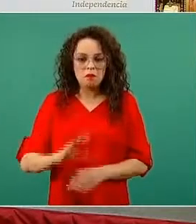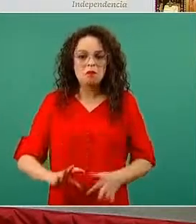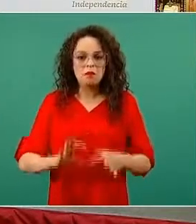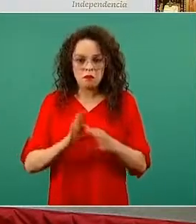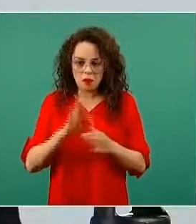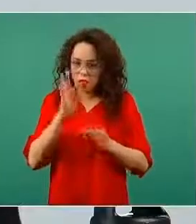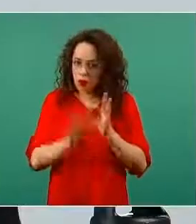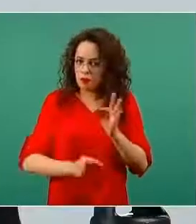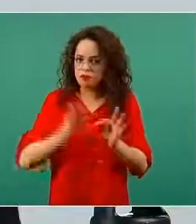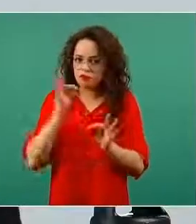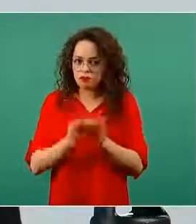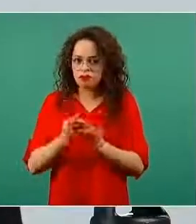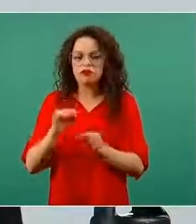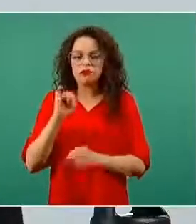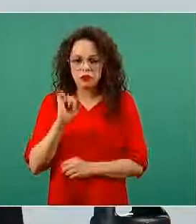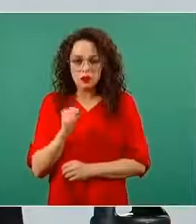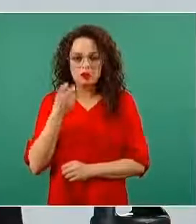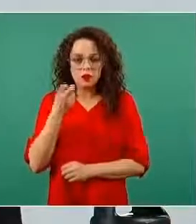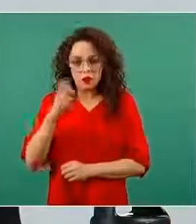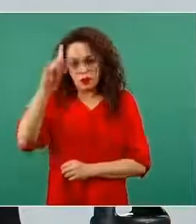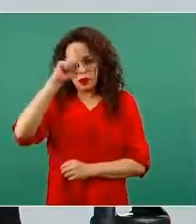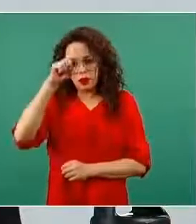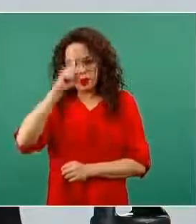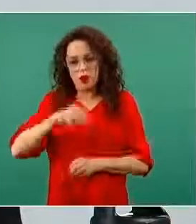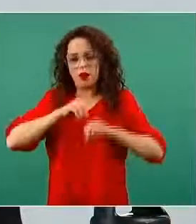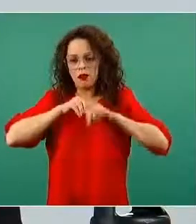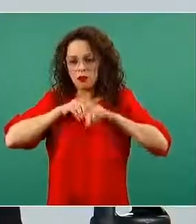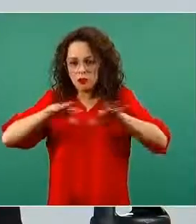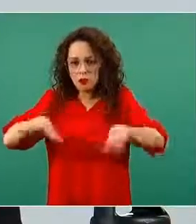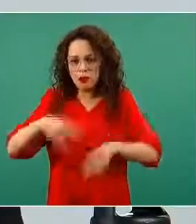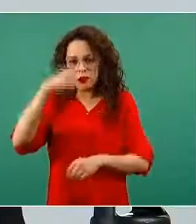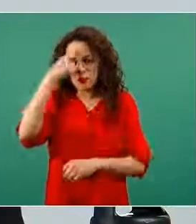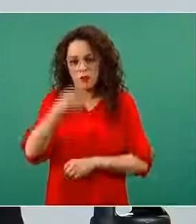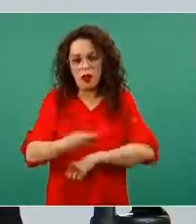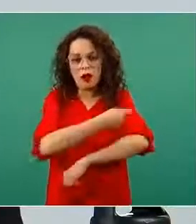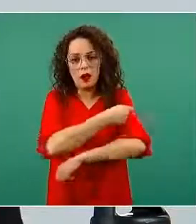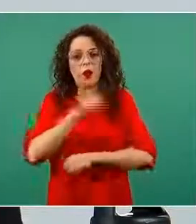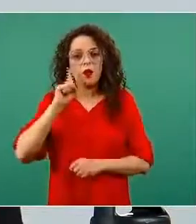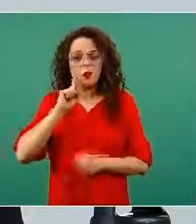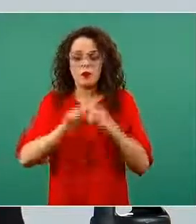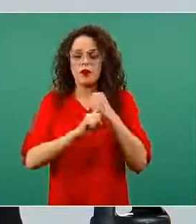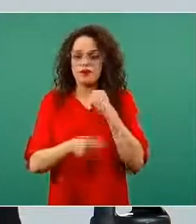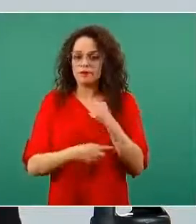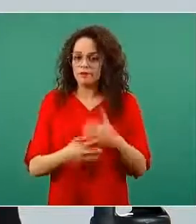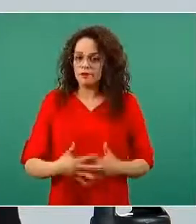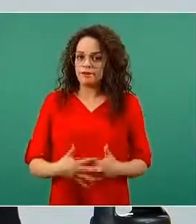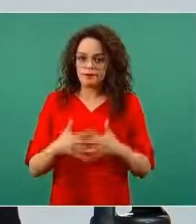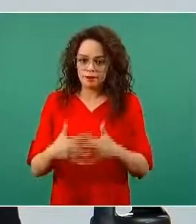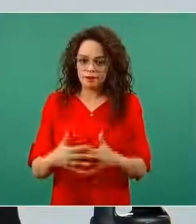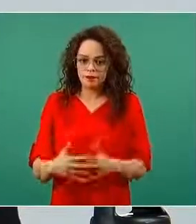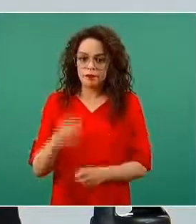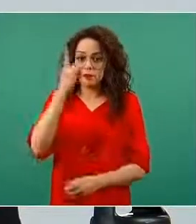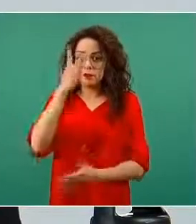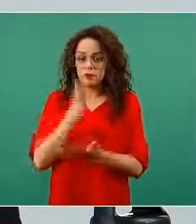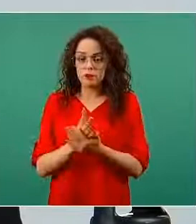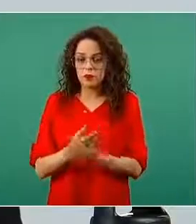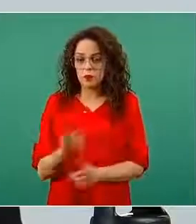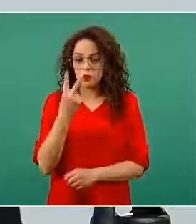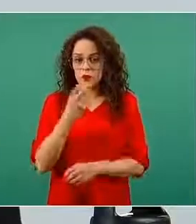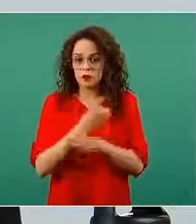la recomendación se hace amplia de acuerdo a las vacunas que están en el país, solamente cumpliendo con estas dos